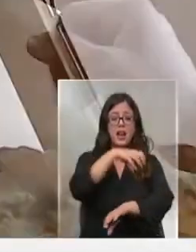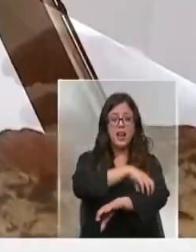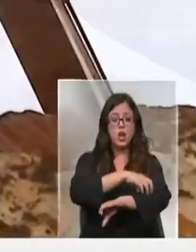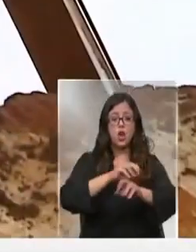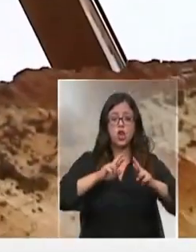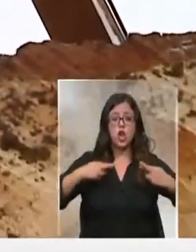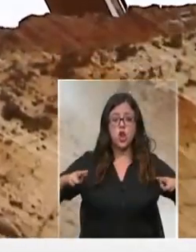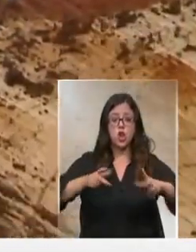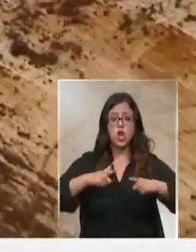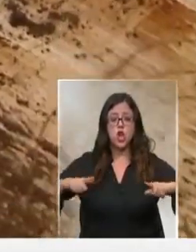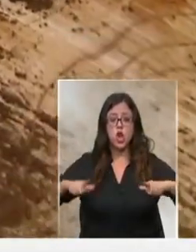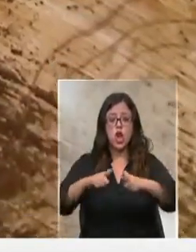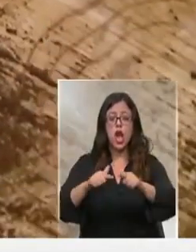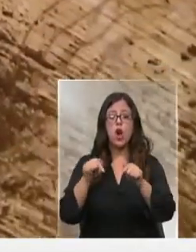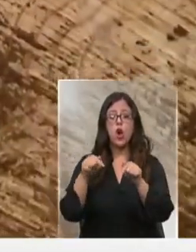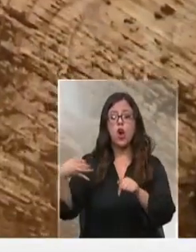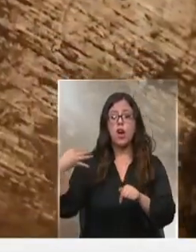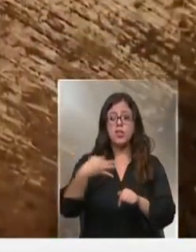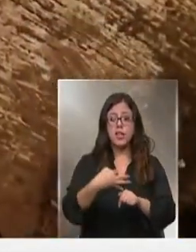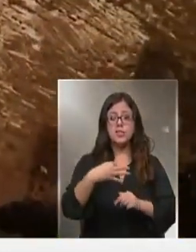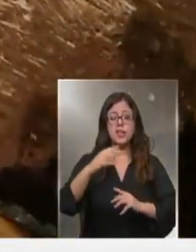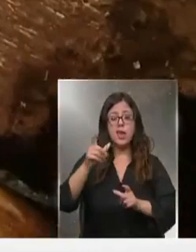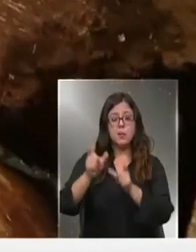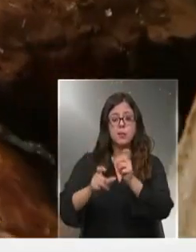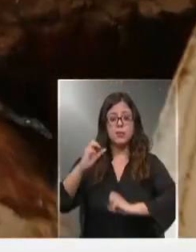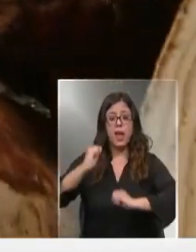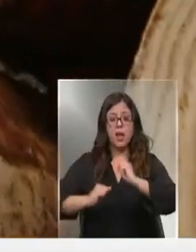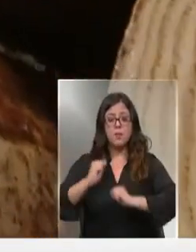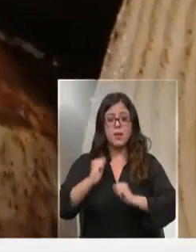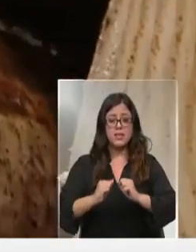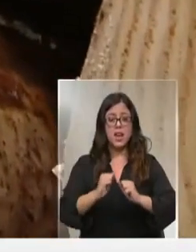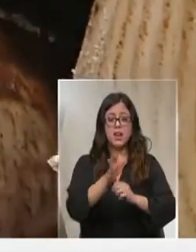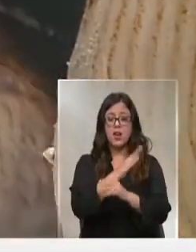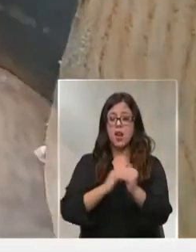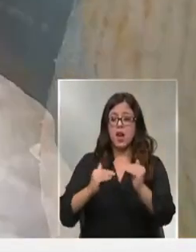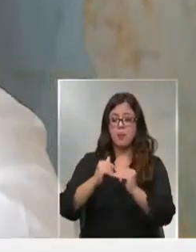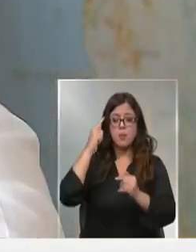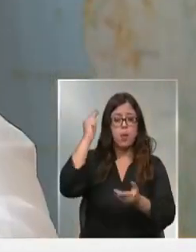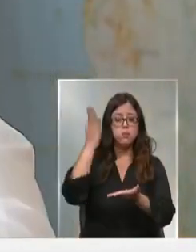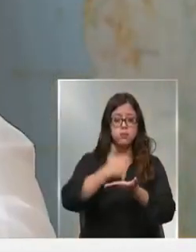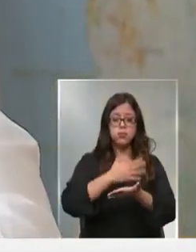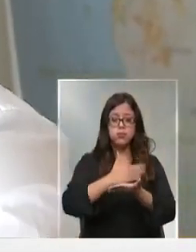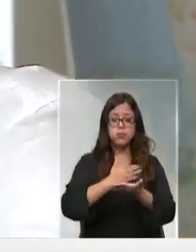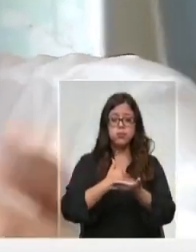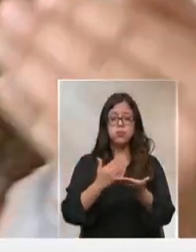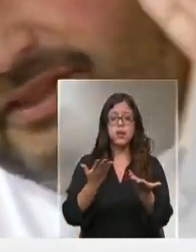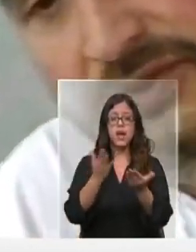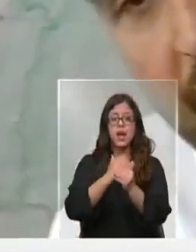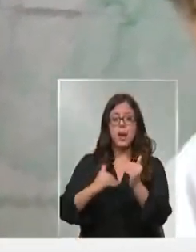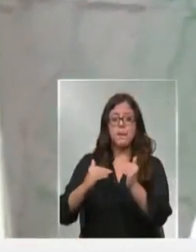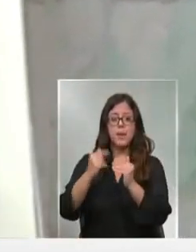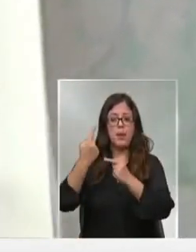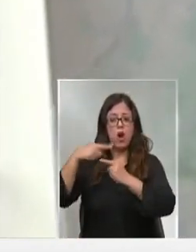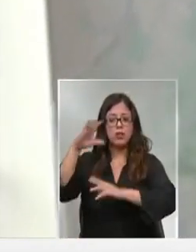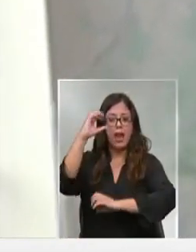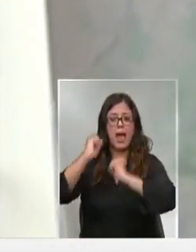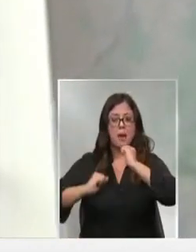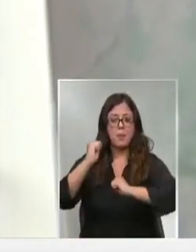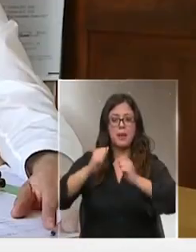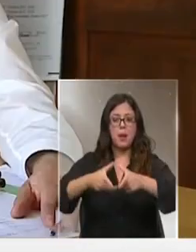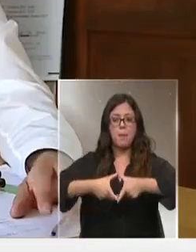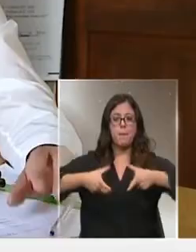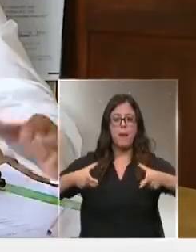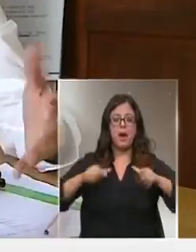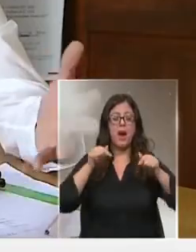empresarios y otras que están operando en la zona poseen el mismo nivel logístico que las grandes forestales.